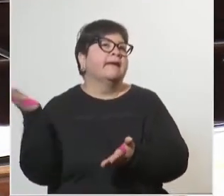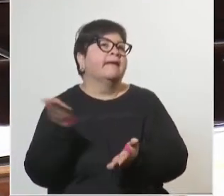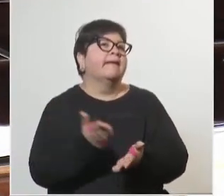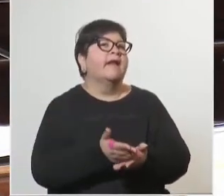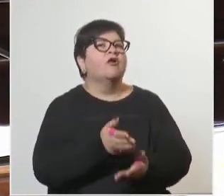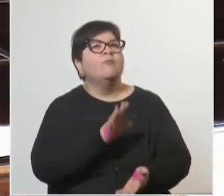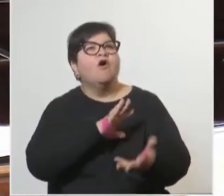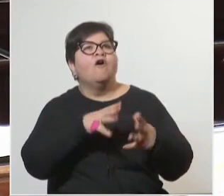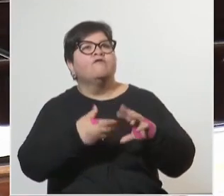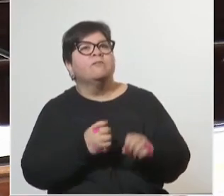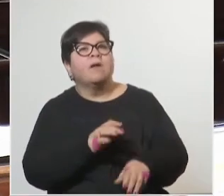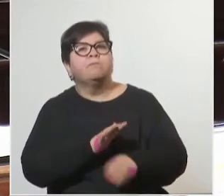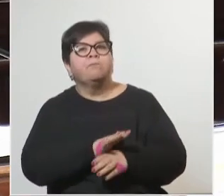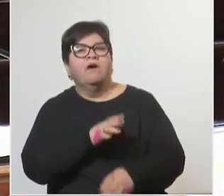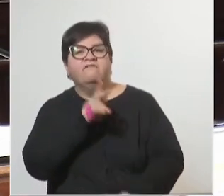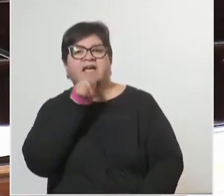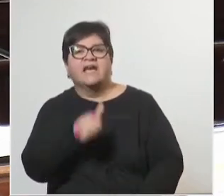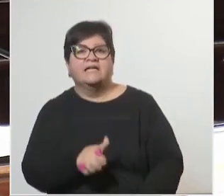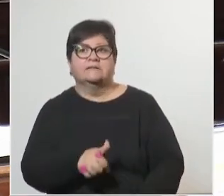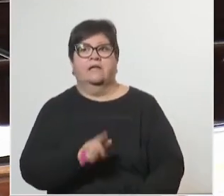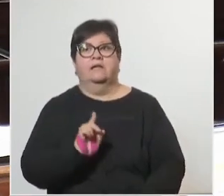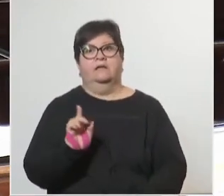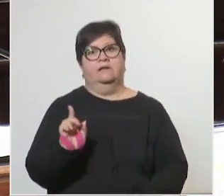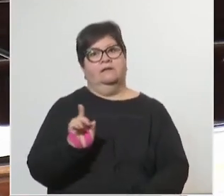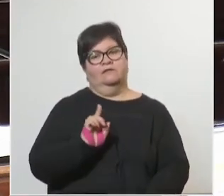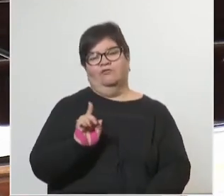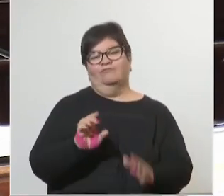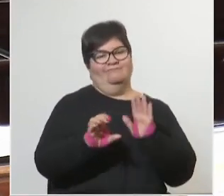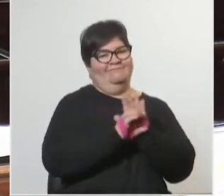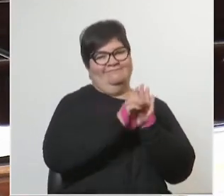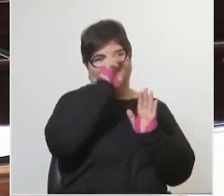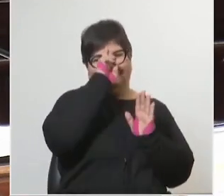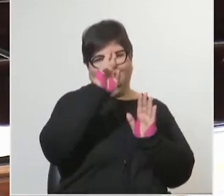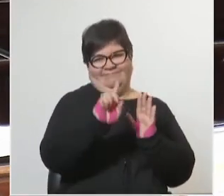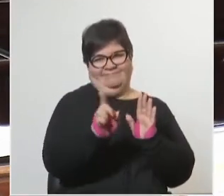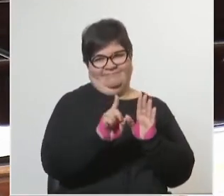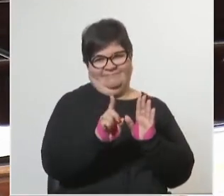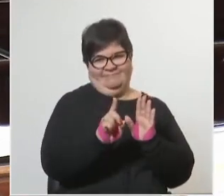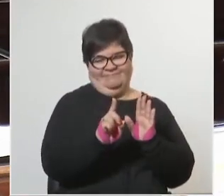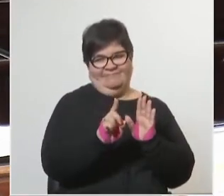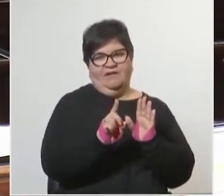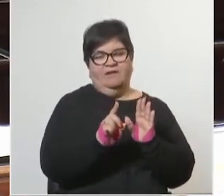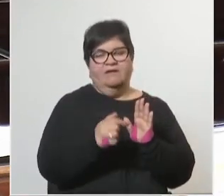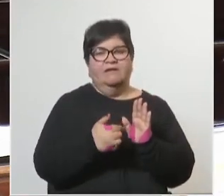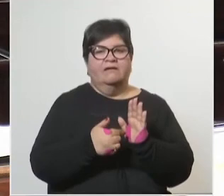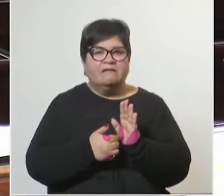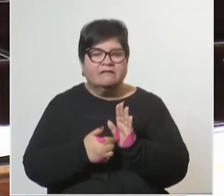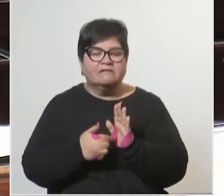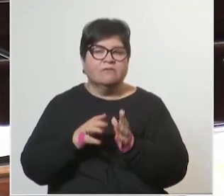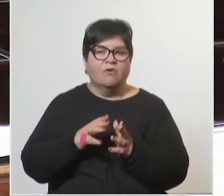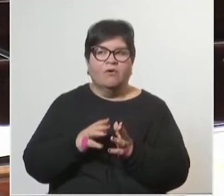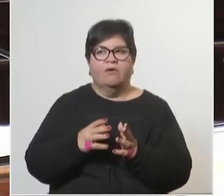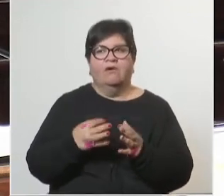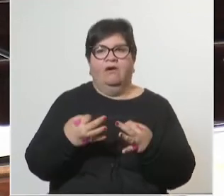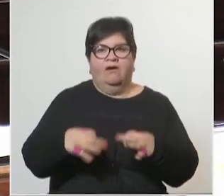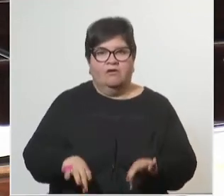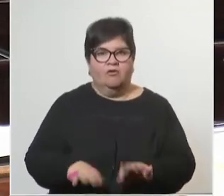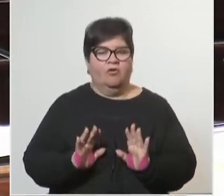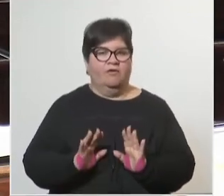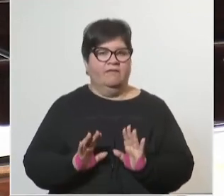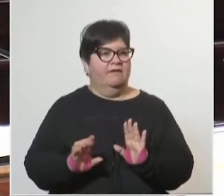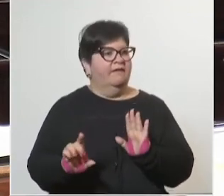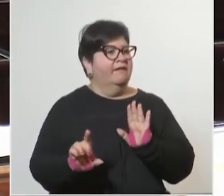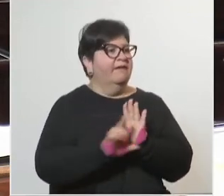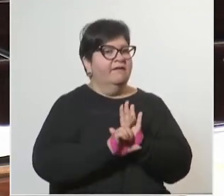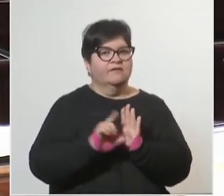bueno, no estará eso acorde a las disposiciones constitucionales, no estará eso acorde a nuestra